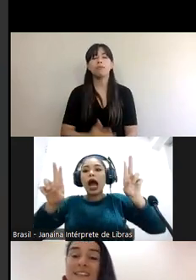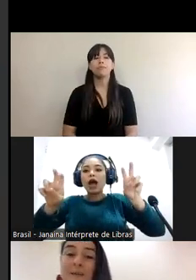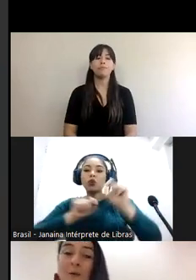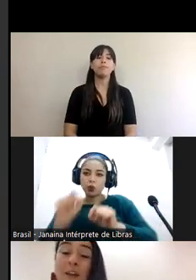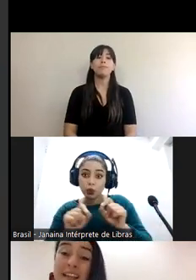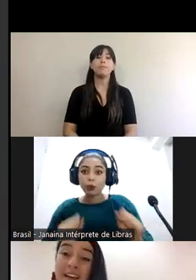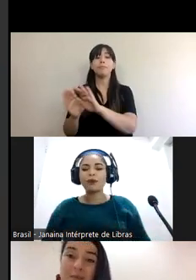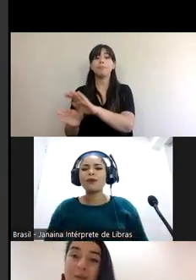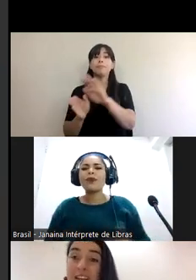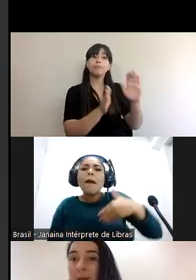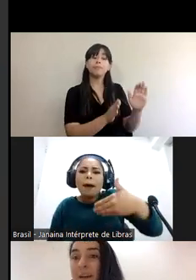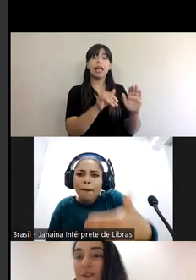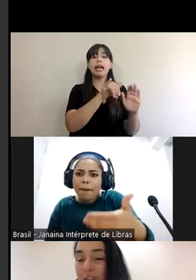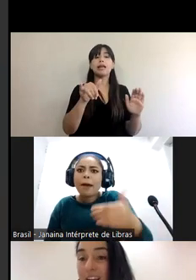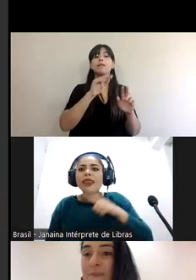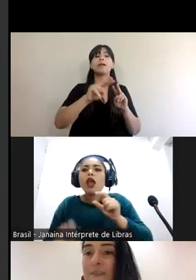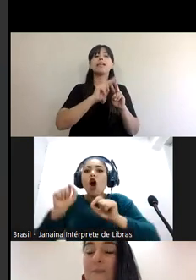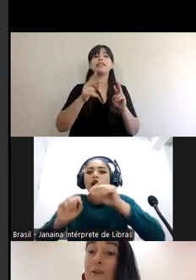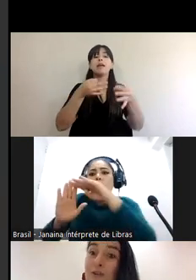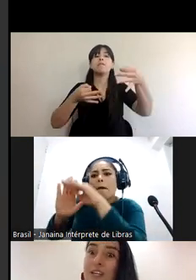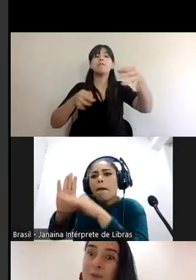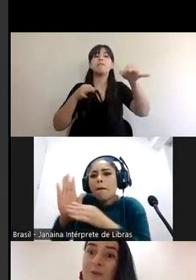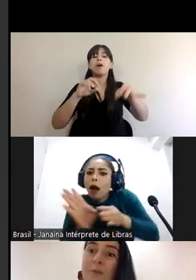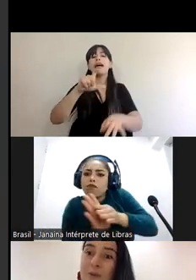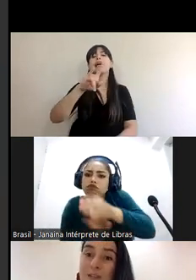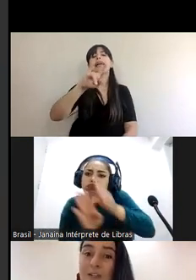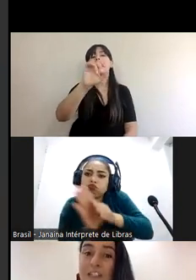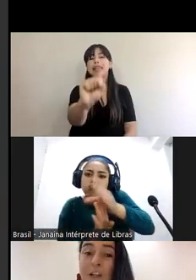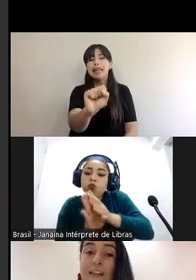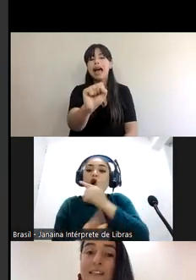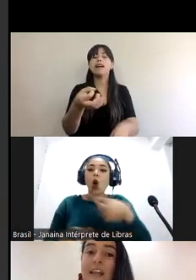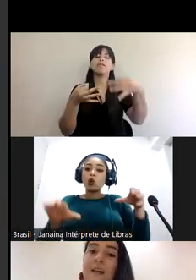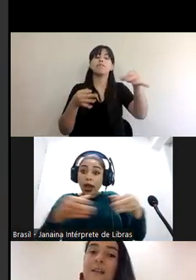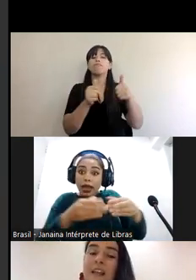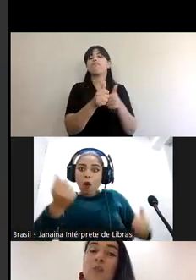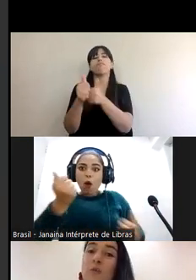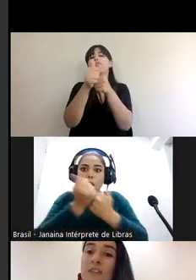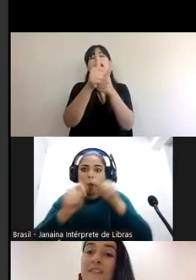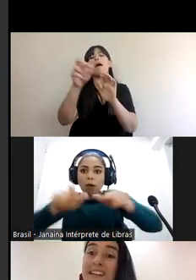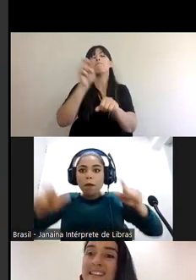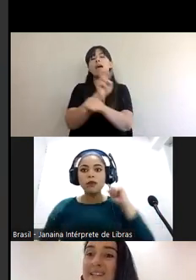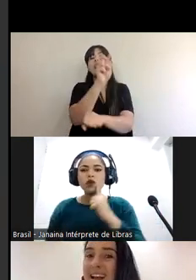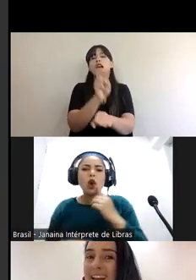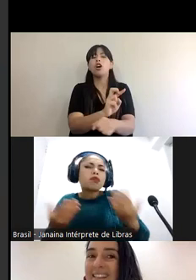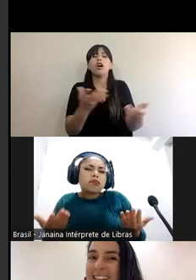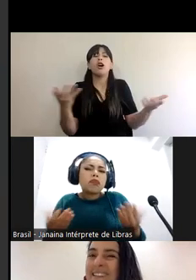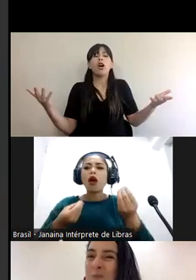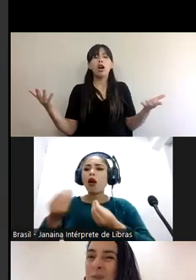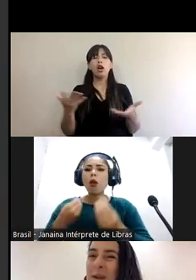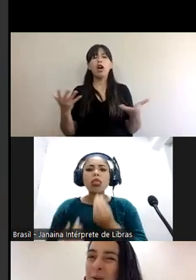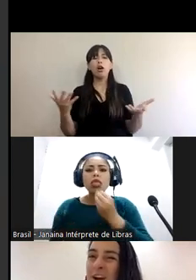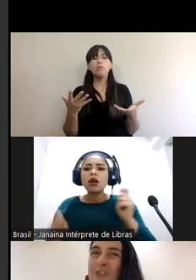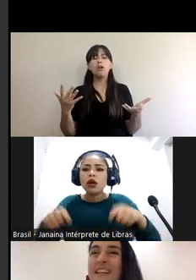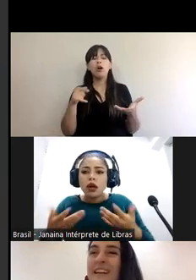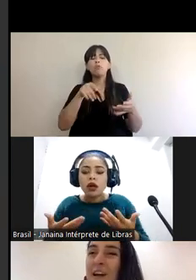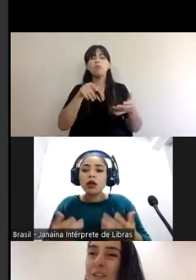Posteriormente hicimos una guía pedagógica, también con otro equipo y con apoyo de personas sordas, de cómo debería, cómo